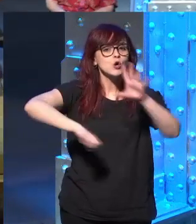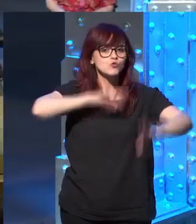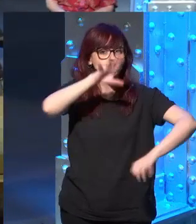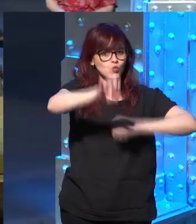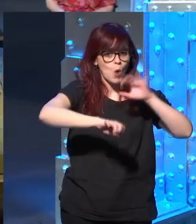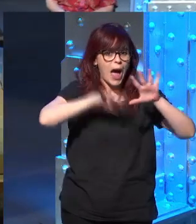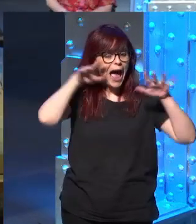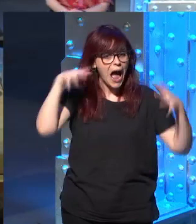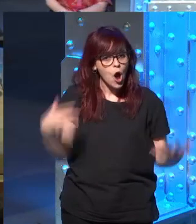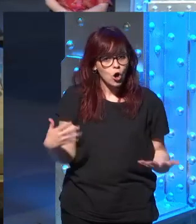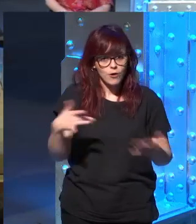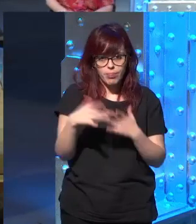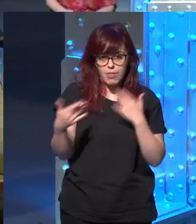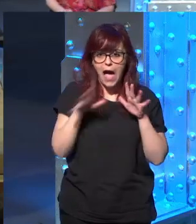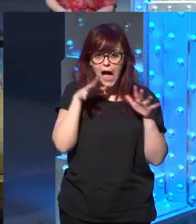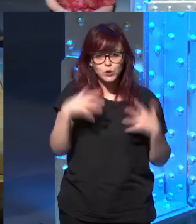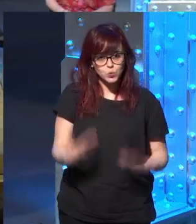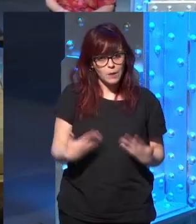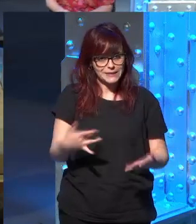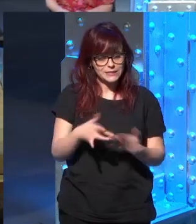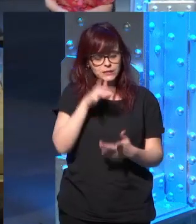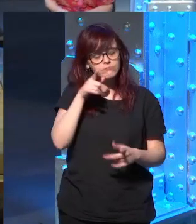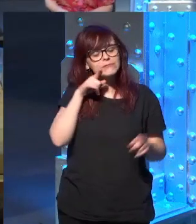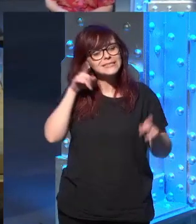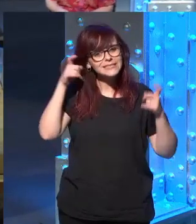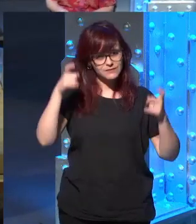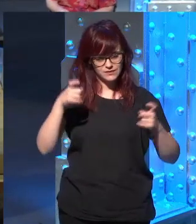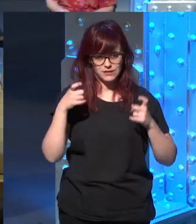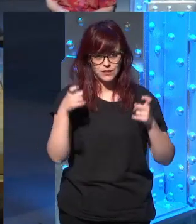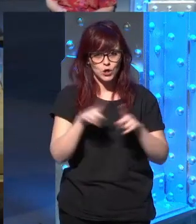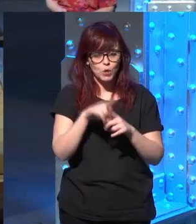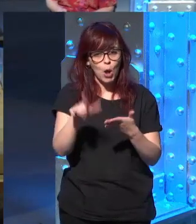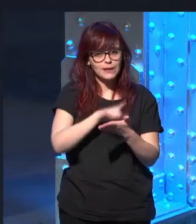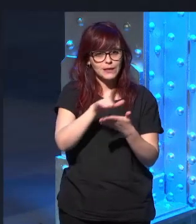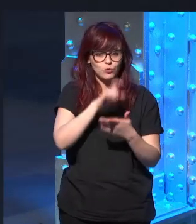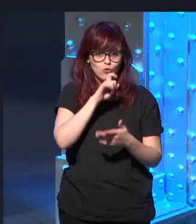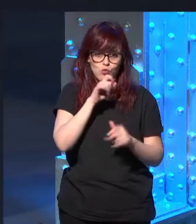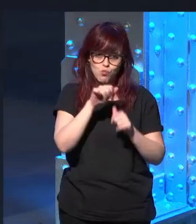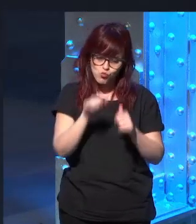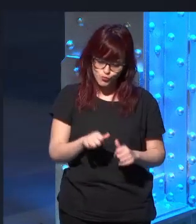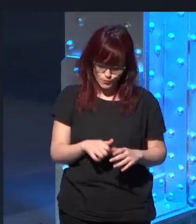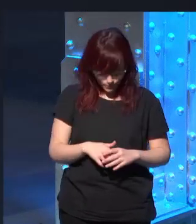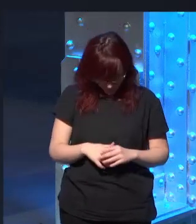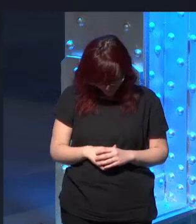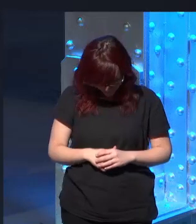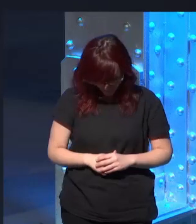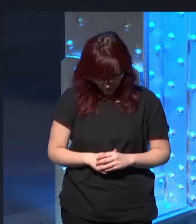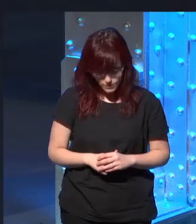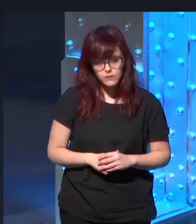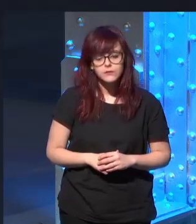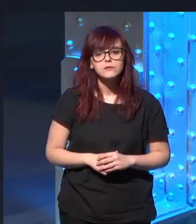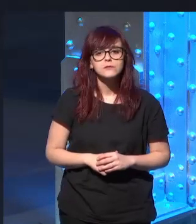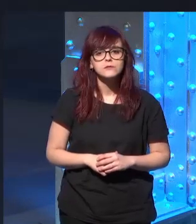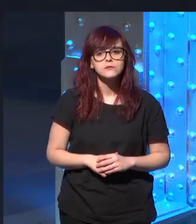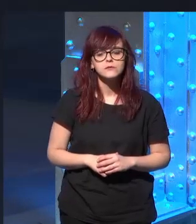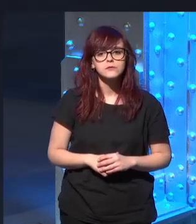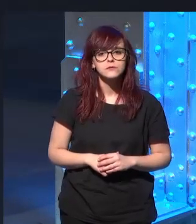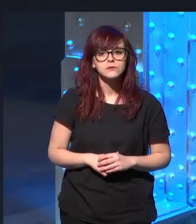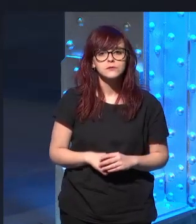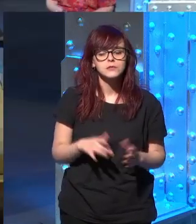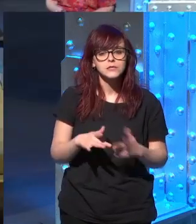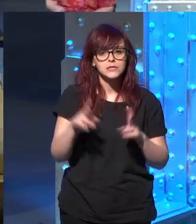en estos días, en el día de hoy, a la hora de la literatura. La crítica yo creo que ayuda ya no tanto a